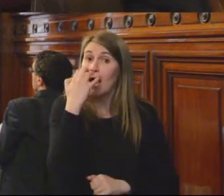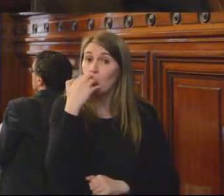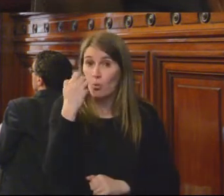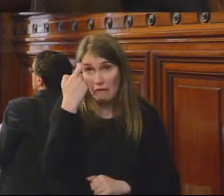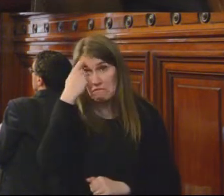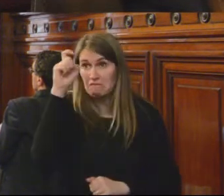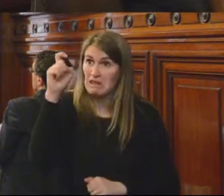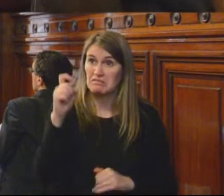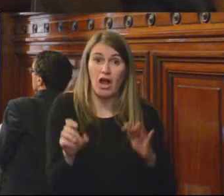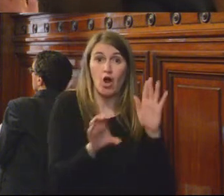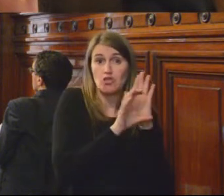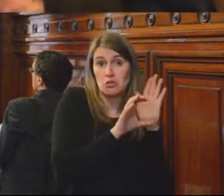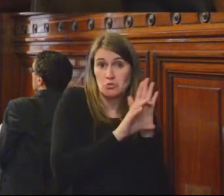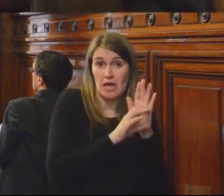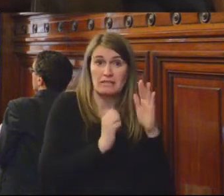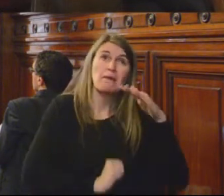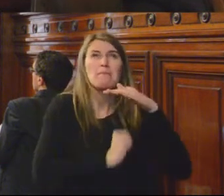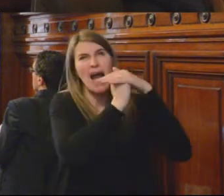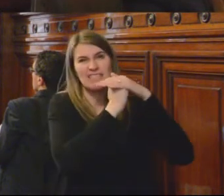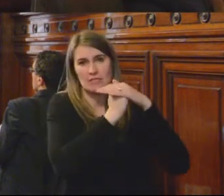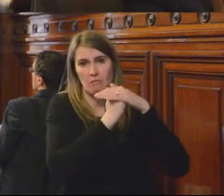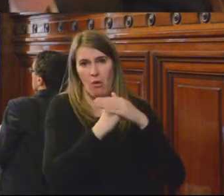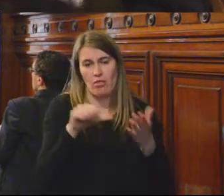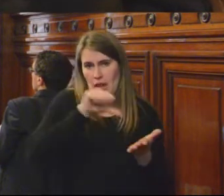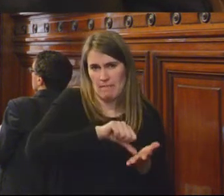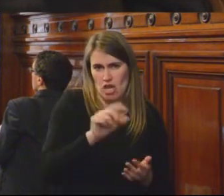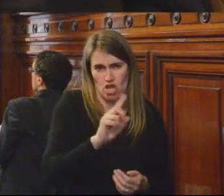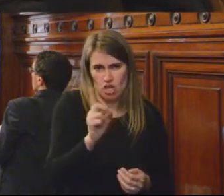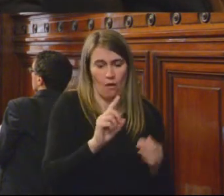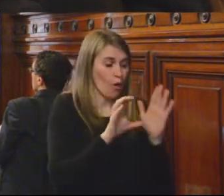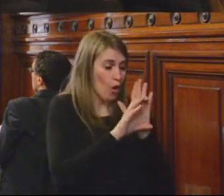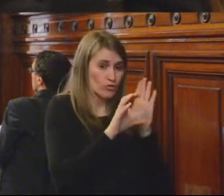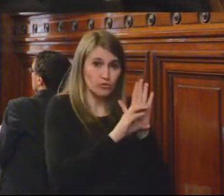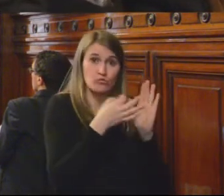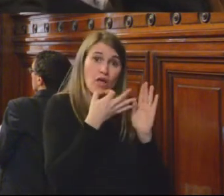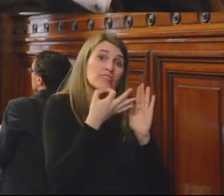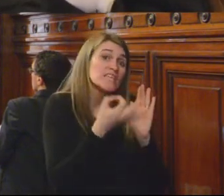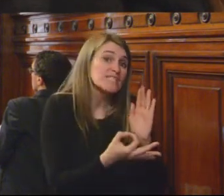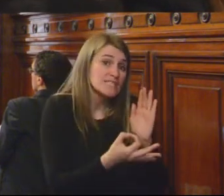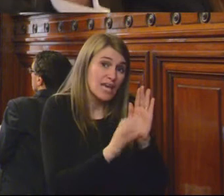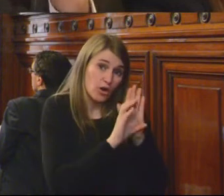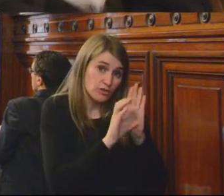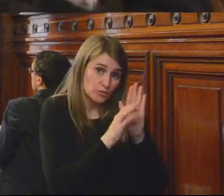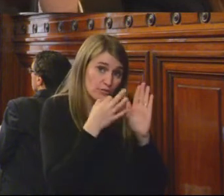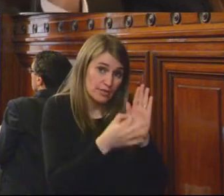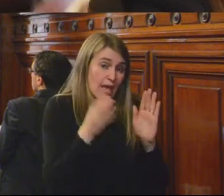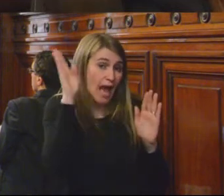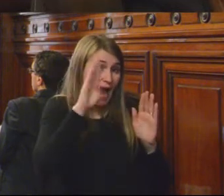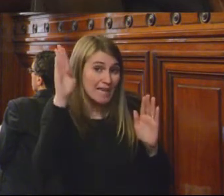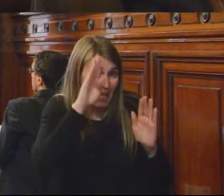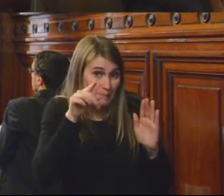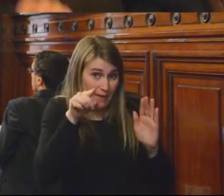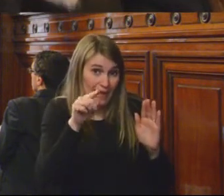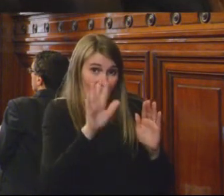la constituyente es el máximo poder del país. Es que la Constitución dice que la Asamblea Nacional